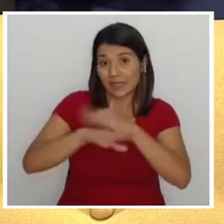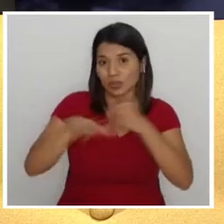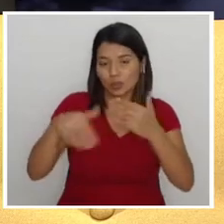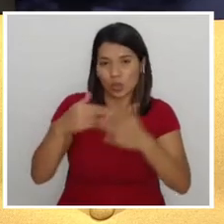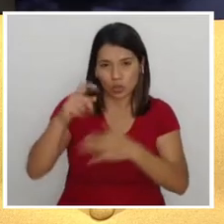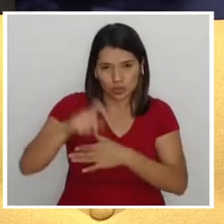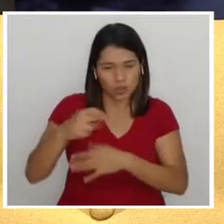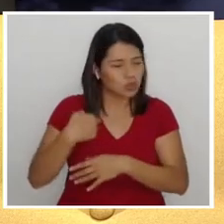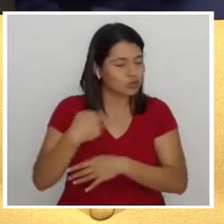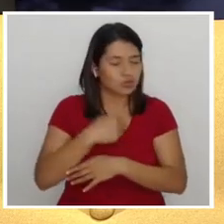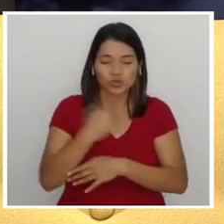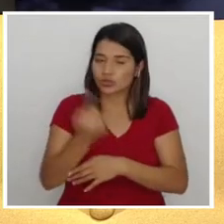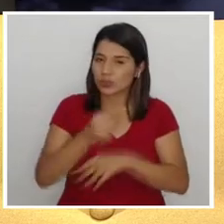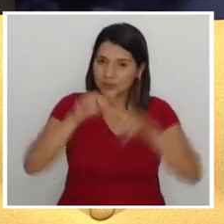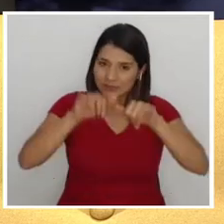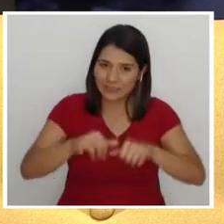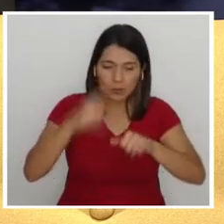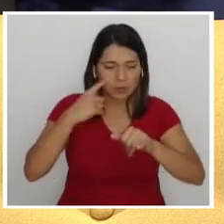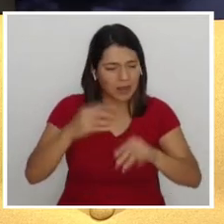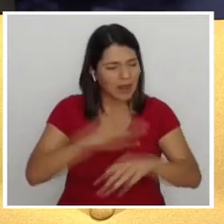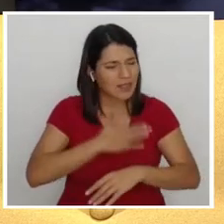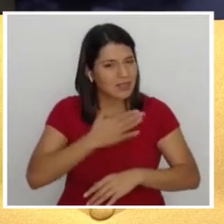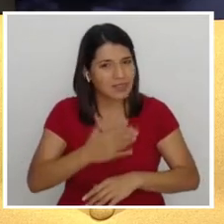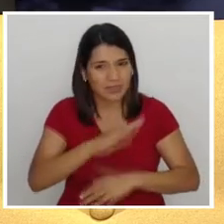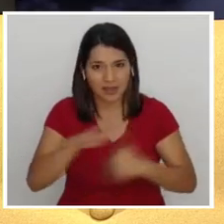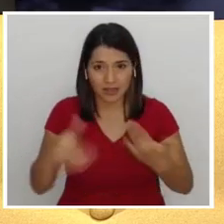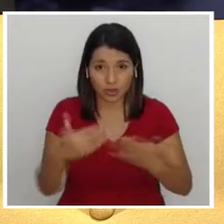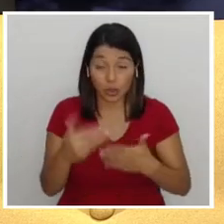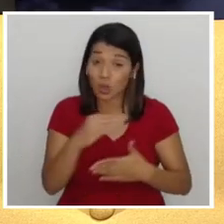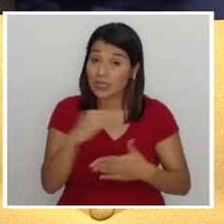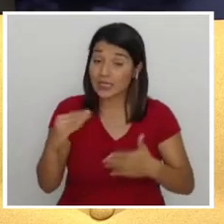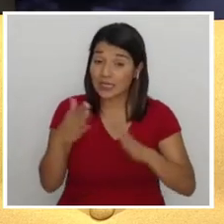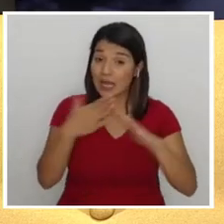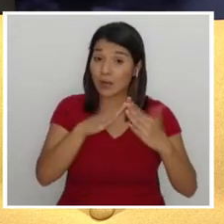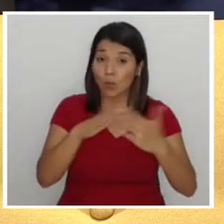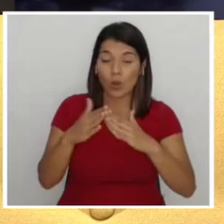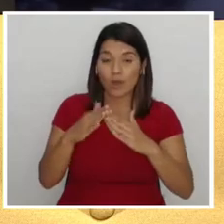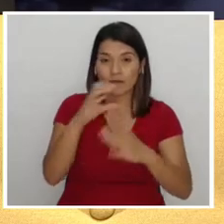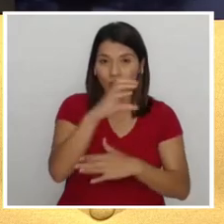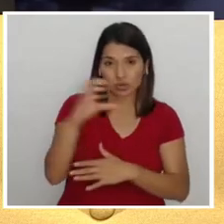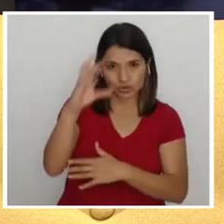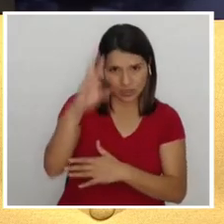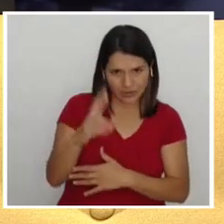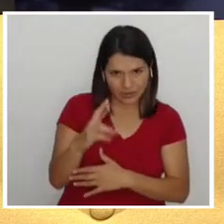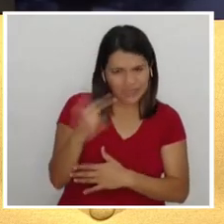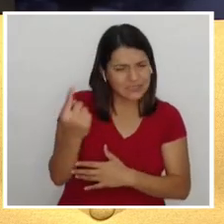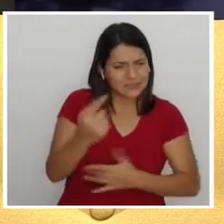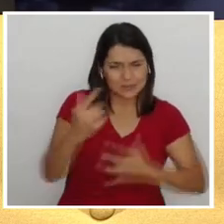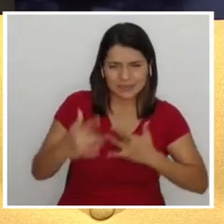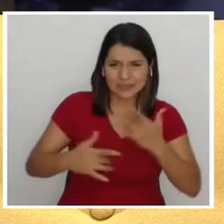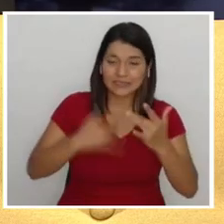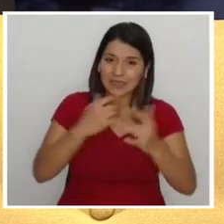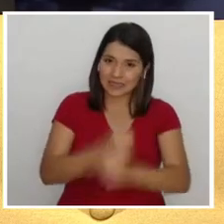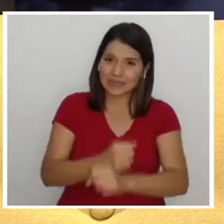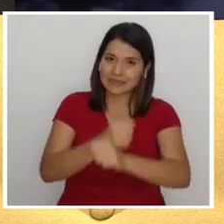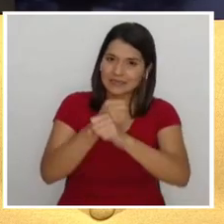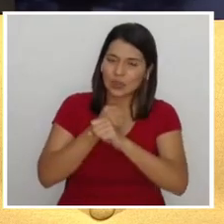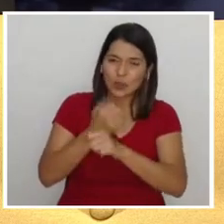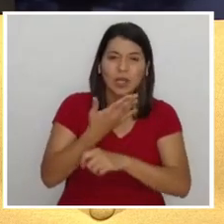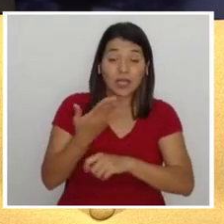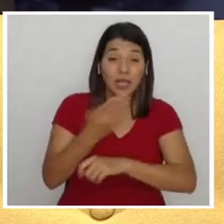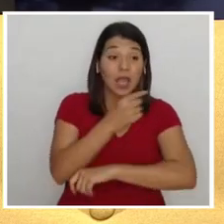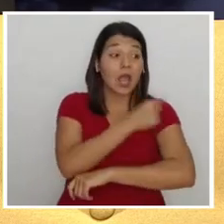para darlo todo y que el pueblo de Costa Rica esté seguro que tanto los cruzrojistas como los